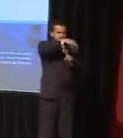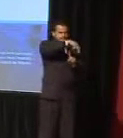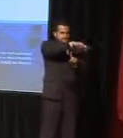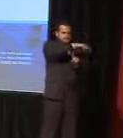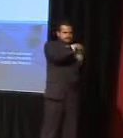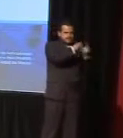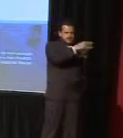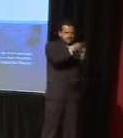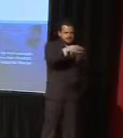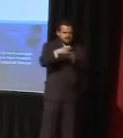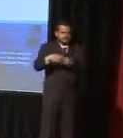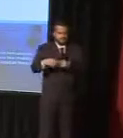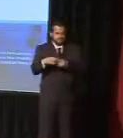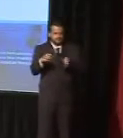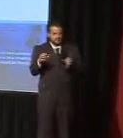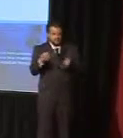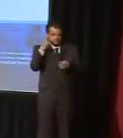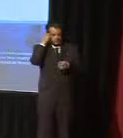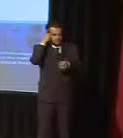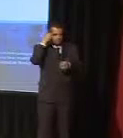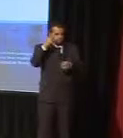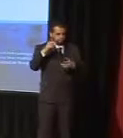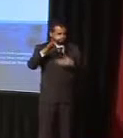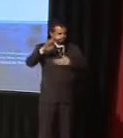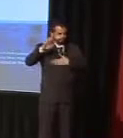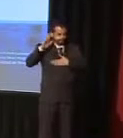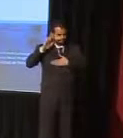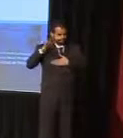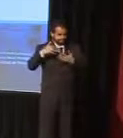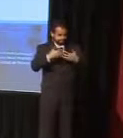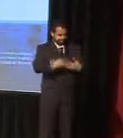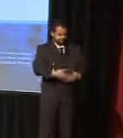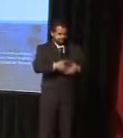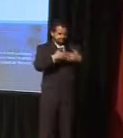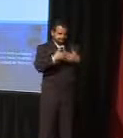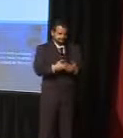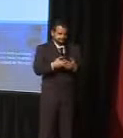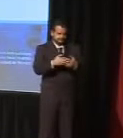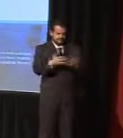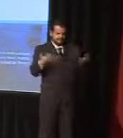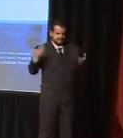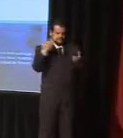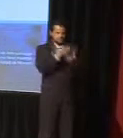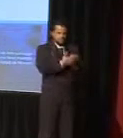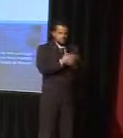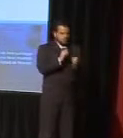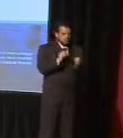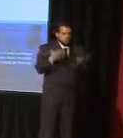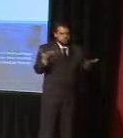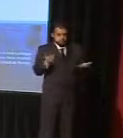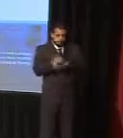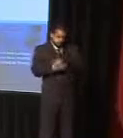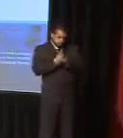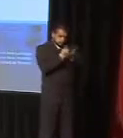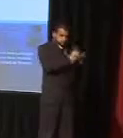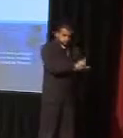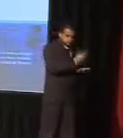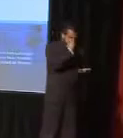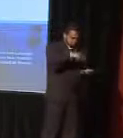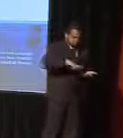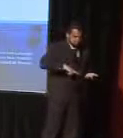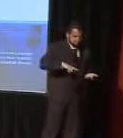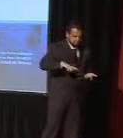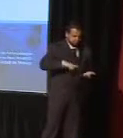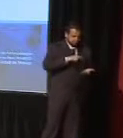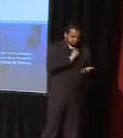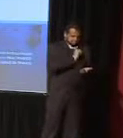empresas el poder económico luego ingresa posiciones en el gobierno o favorece a gobernantes para que accedan a otros